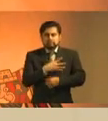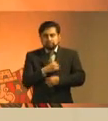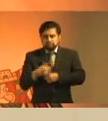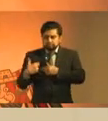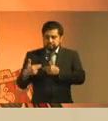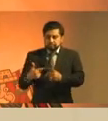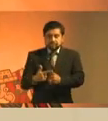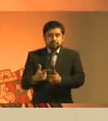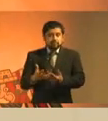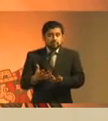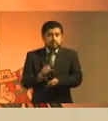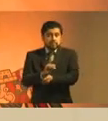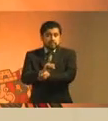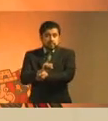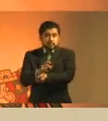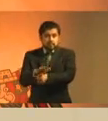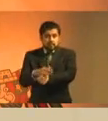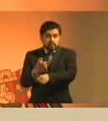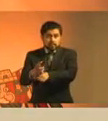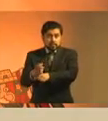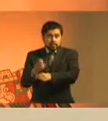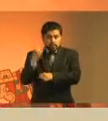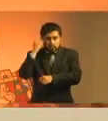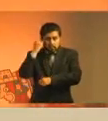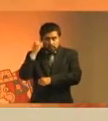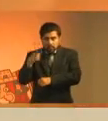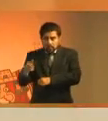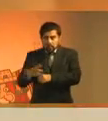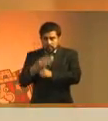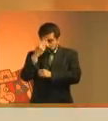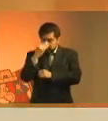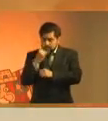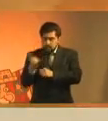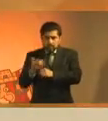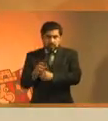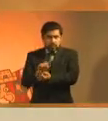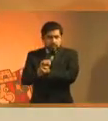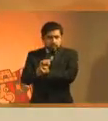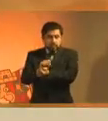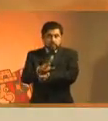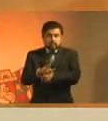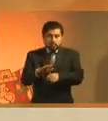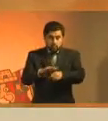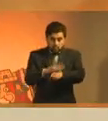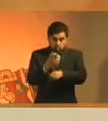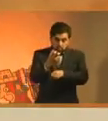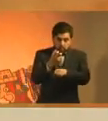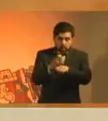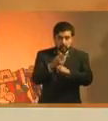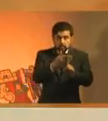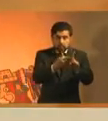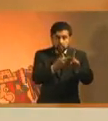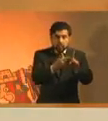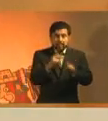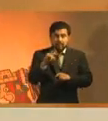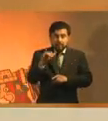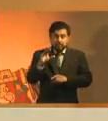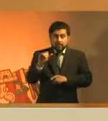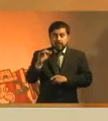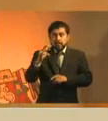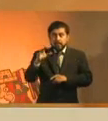los mayas estaban esclavizados pues en yucatán consciente de esto felipe carrillo puerto inicia casi desde el comienzo